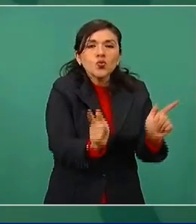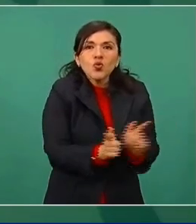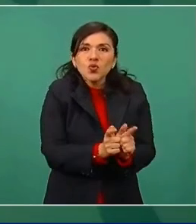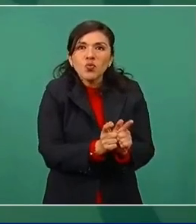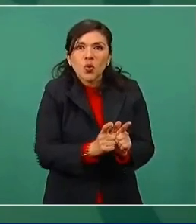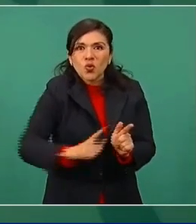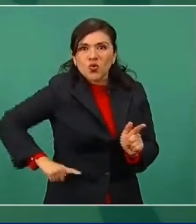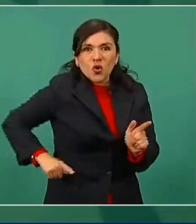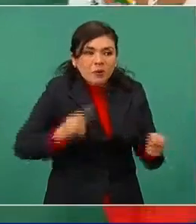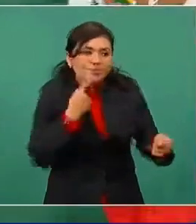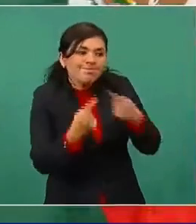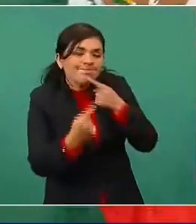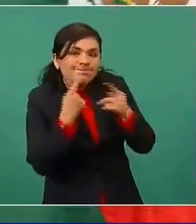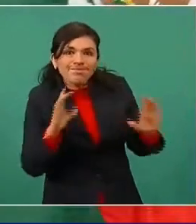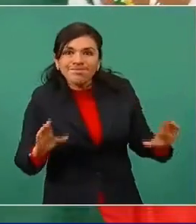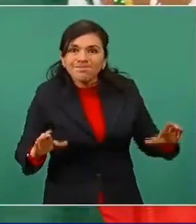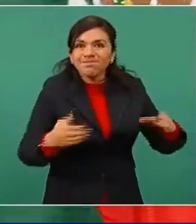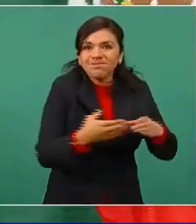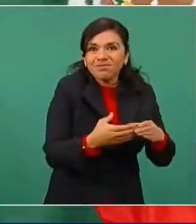para